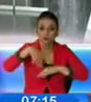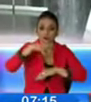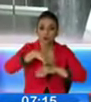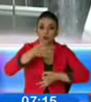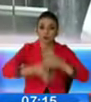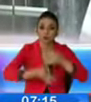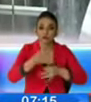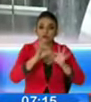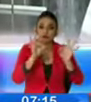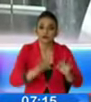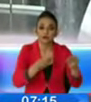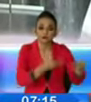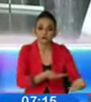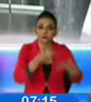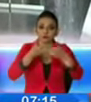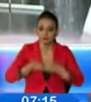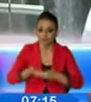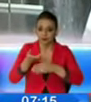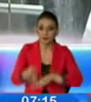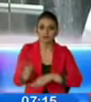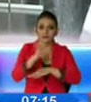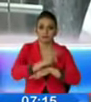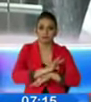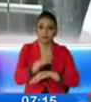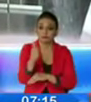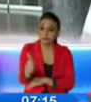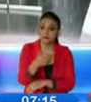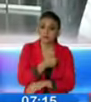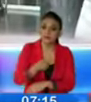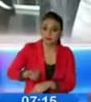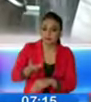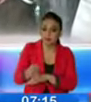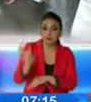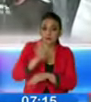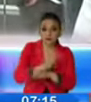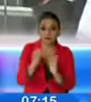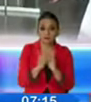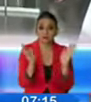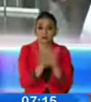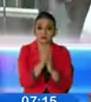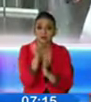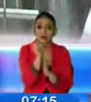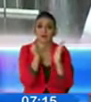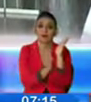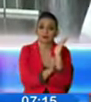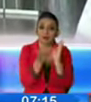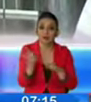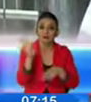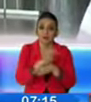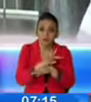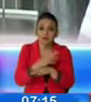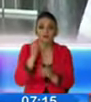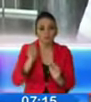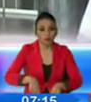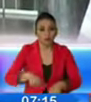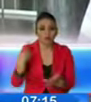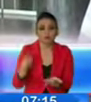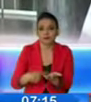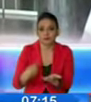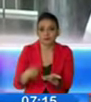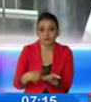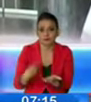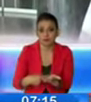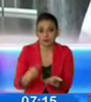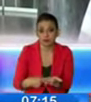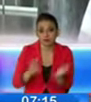Asamblea Nacional. En ese marco será el presidente de la Asamblea quien lo ponga en el orden del día del Pleno de la Asamblea Nacional y conforme